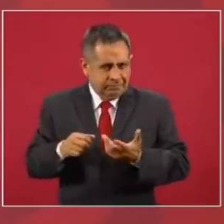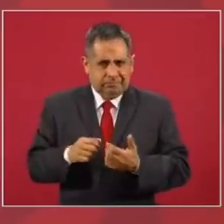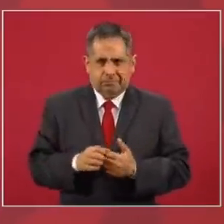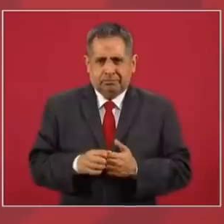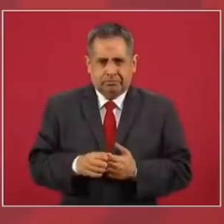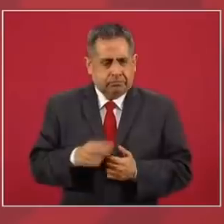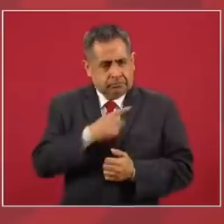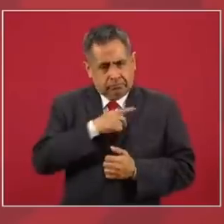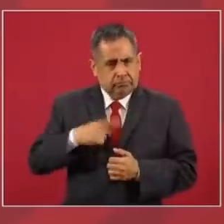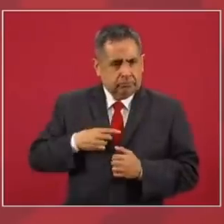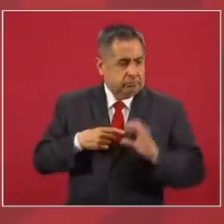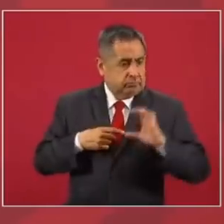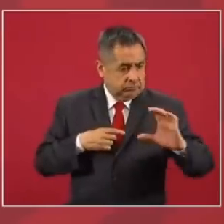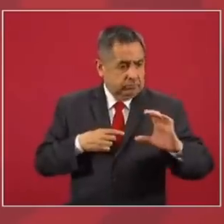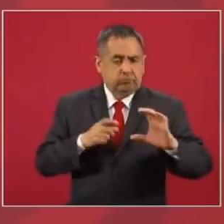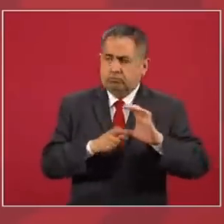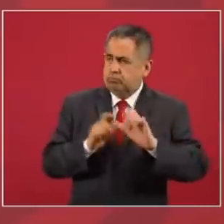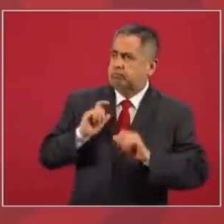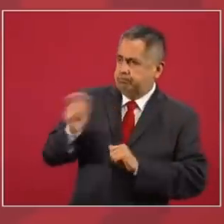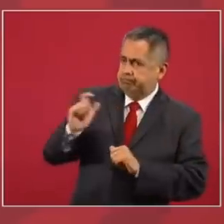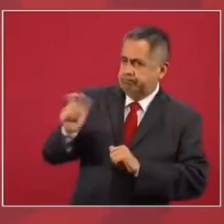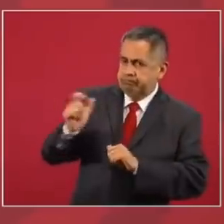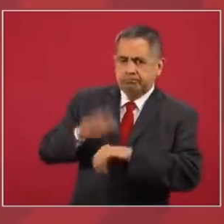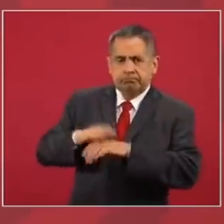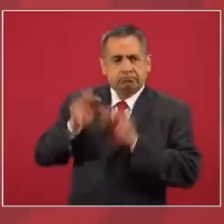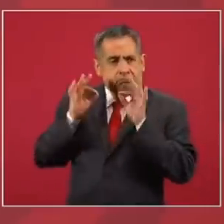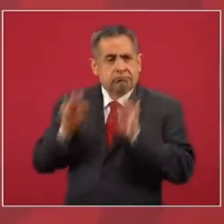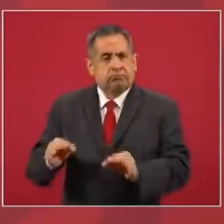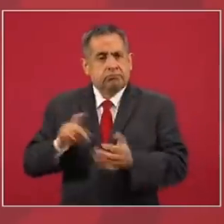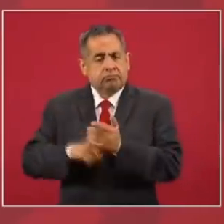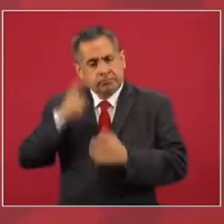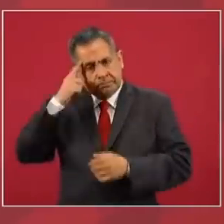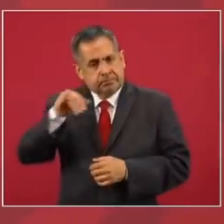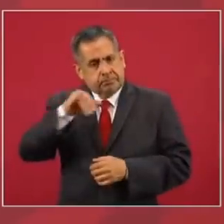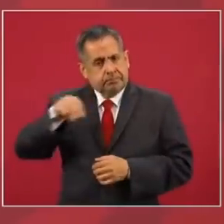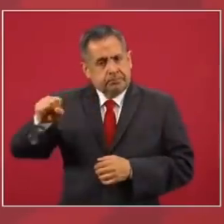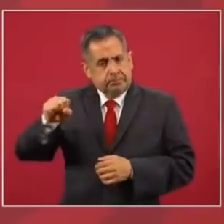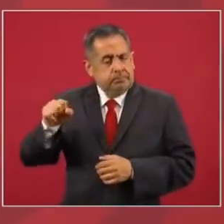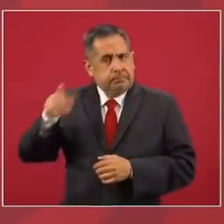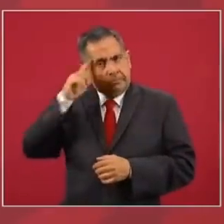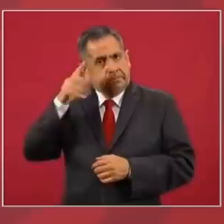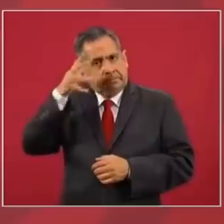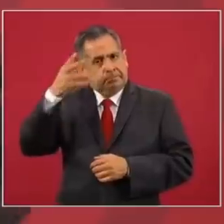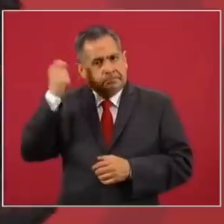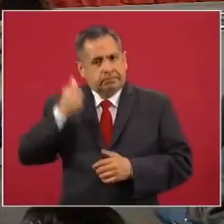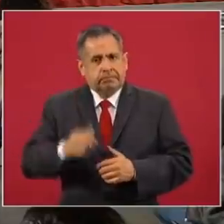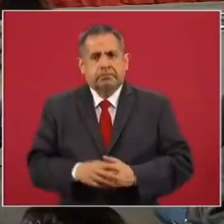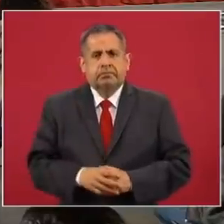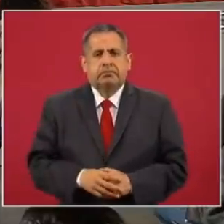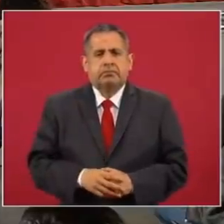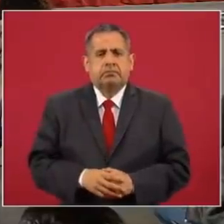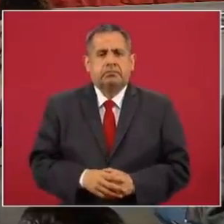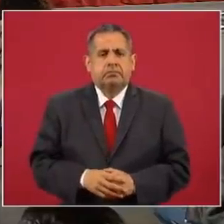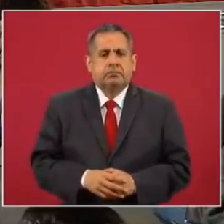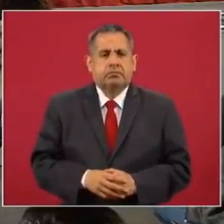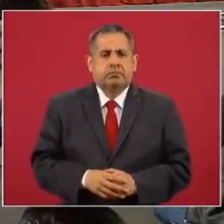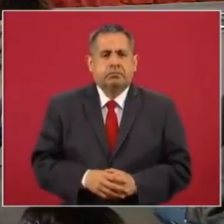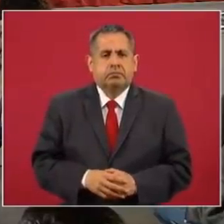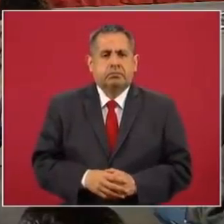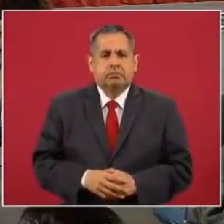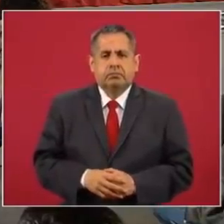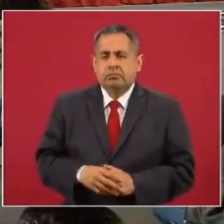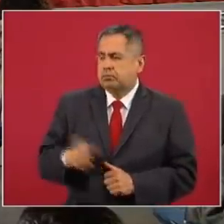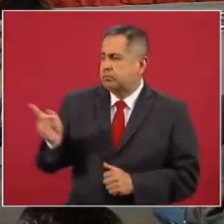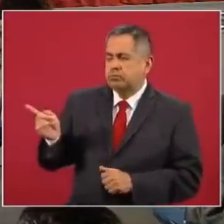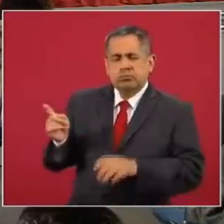las cuotas destinadas a la seguridad social. ¿Usted también tendría el dato de los 21,000 millones